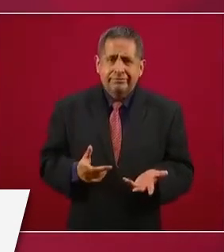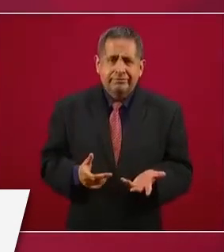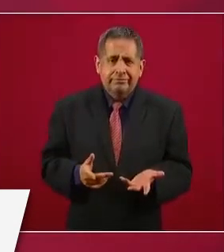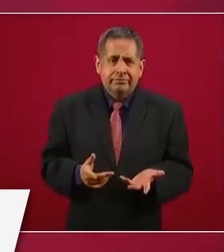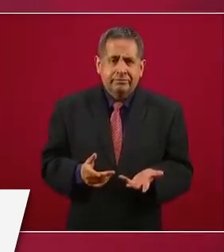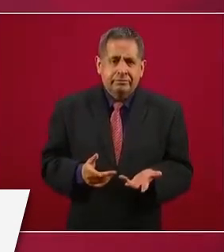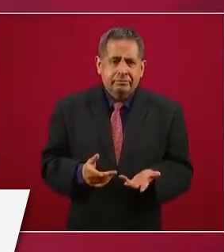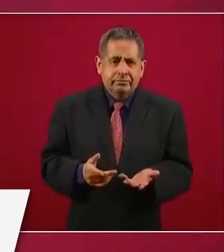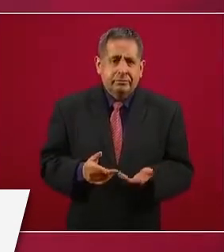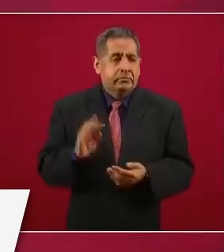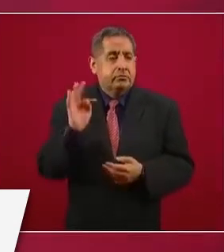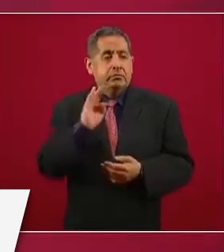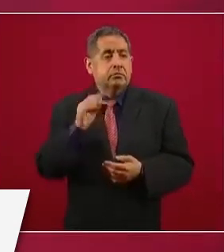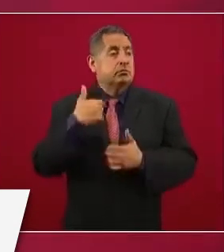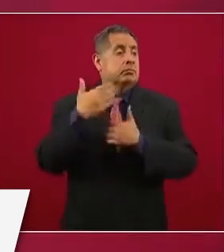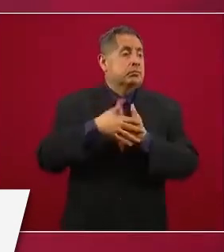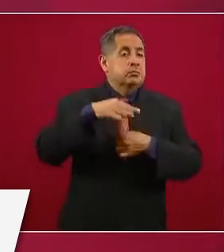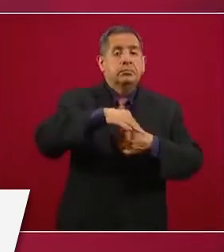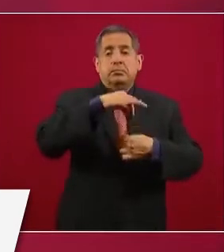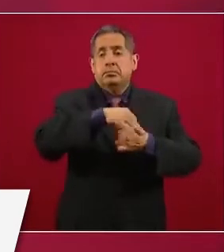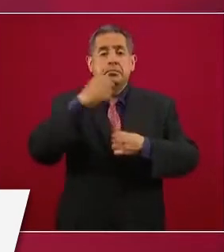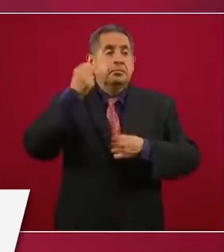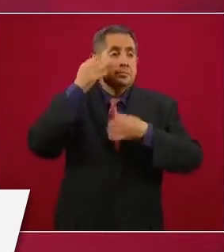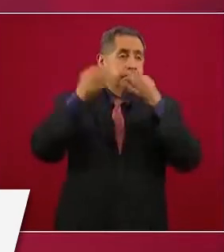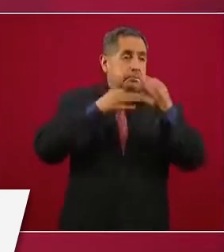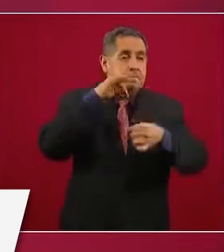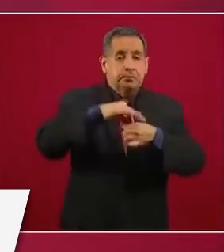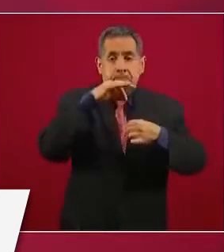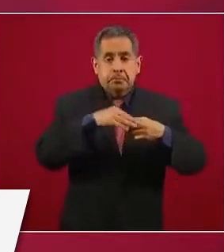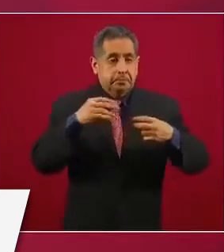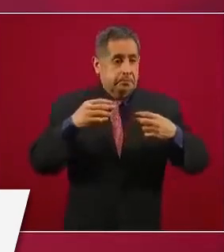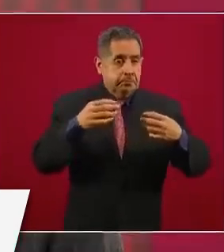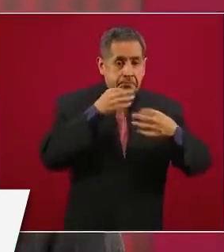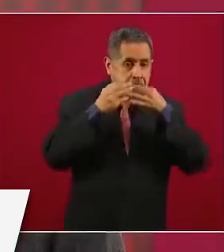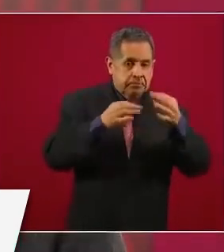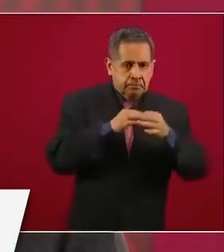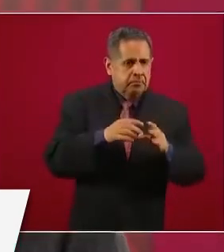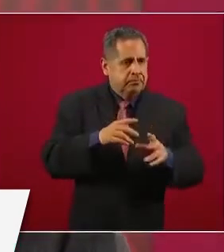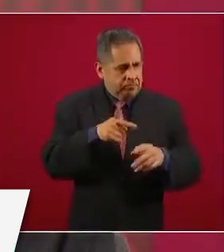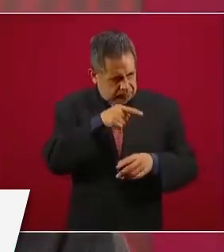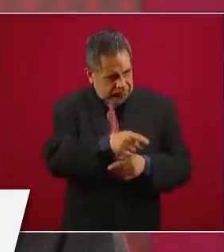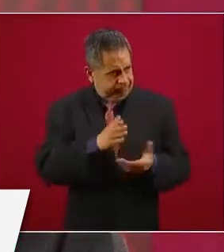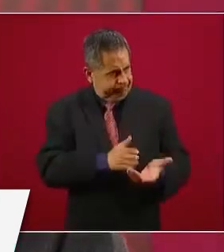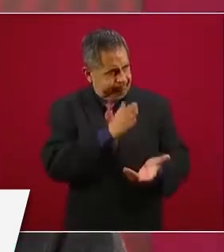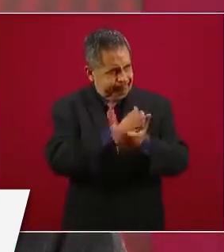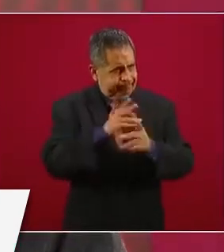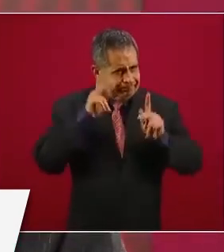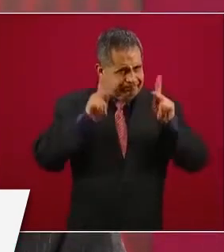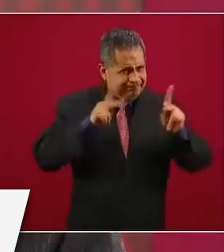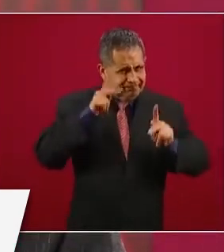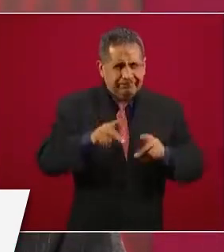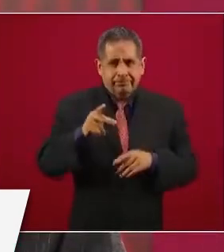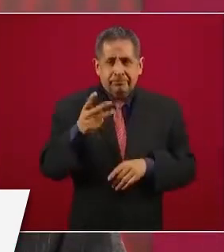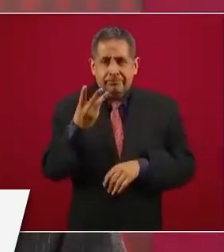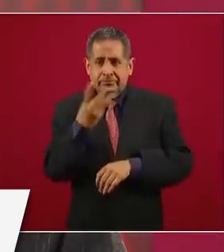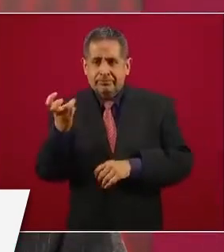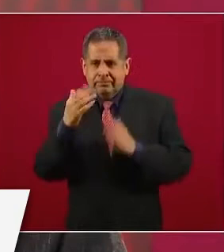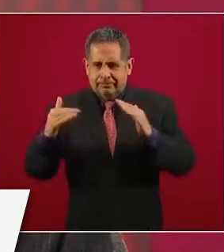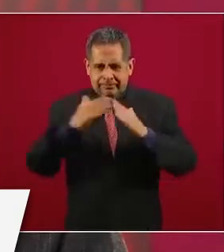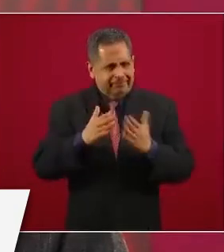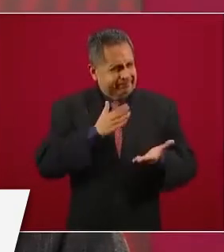y que cuando vengan las campañas se pongan unos tenis y visiten 300 casas